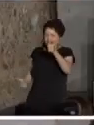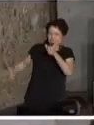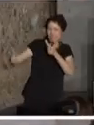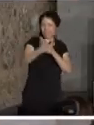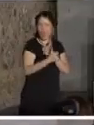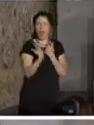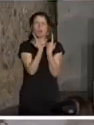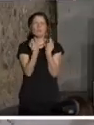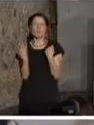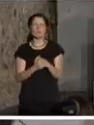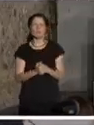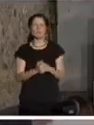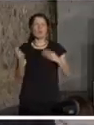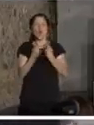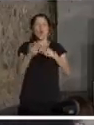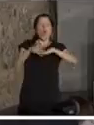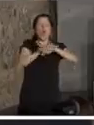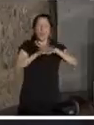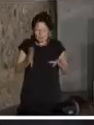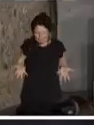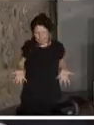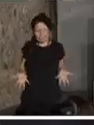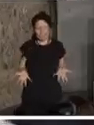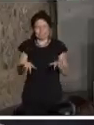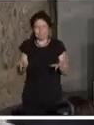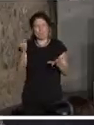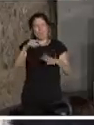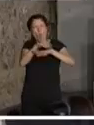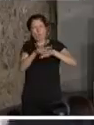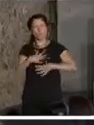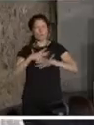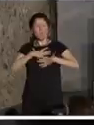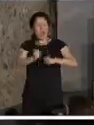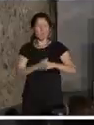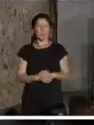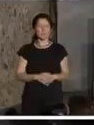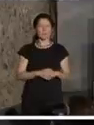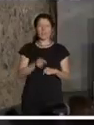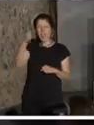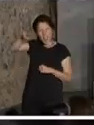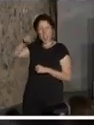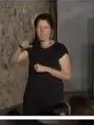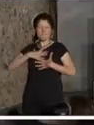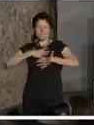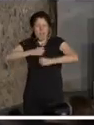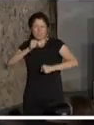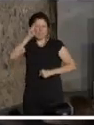se necesita con un gobierno que empuje y un gobierno Valiente y él no lo ha sido